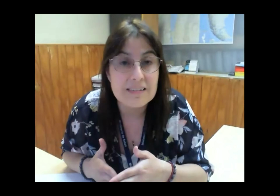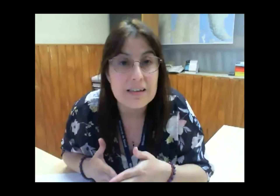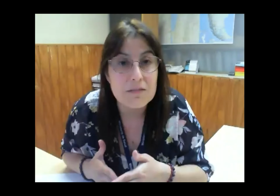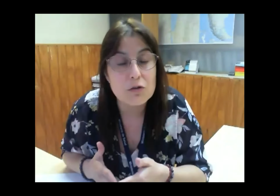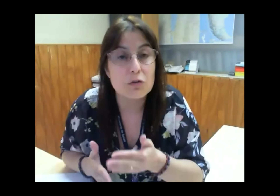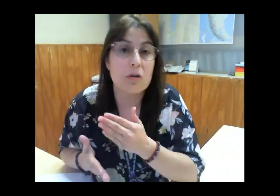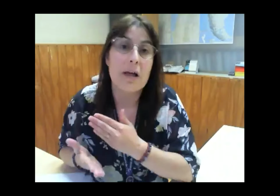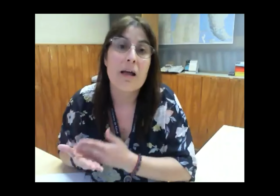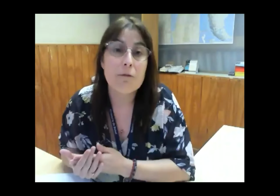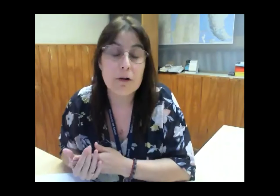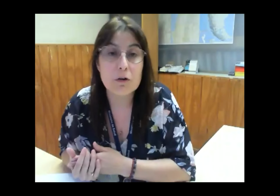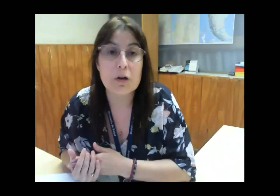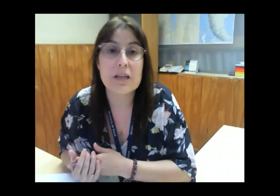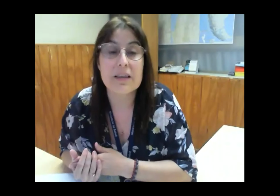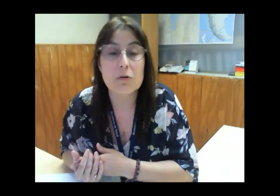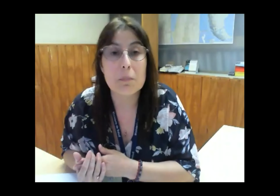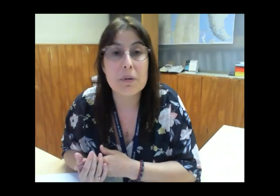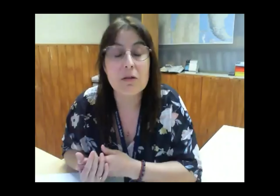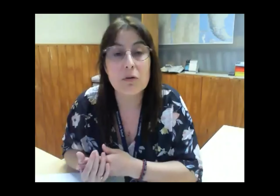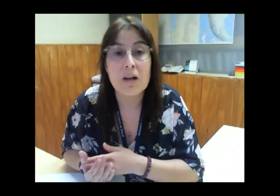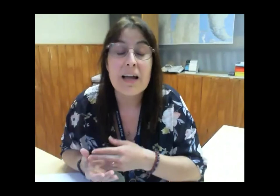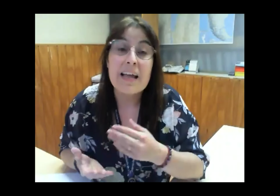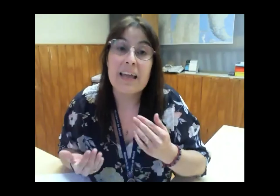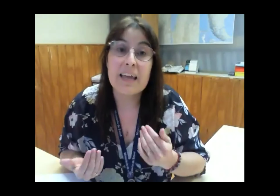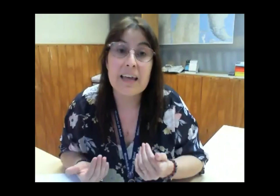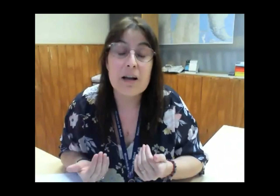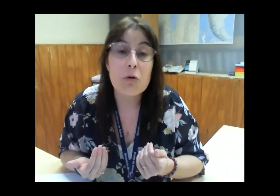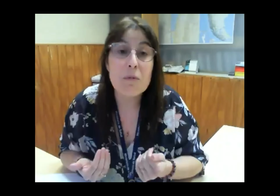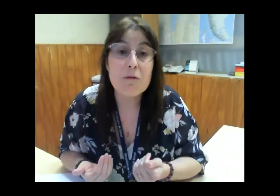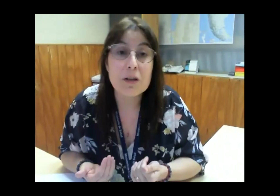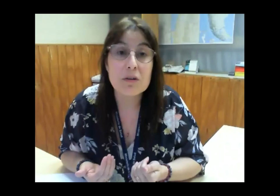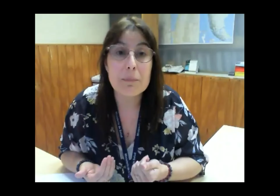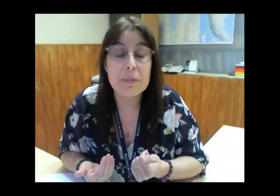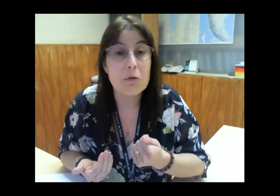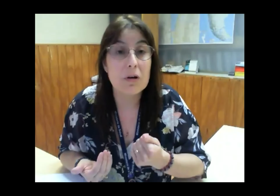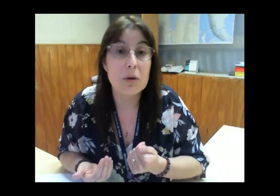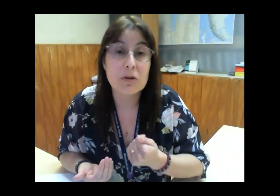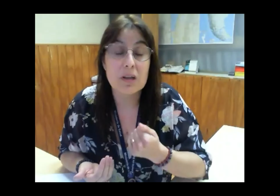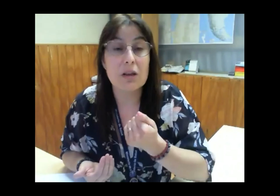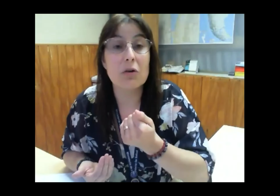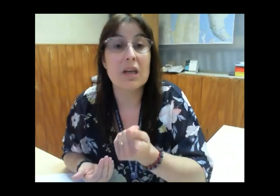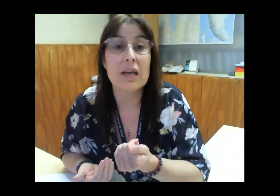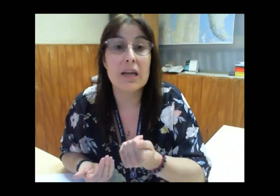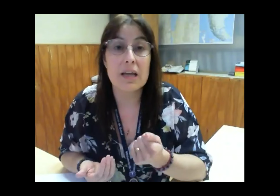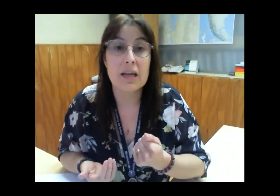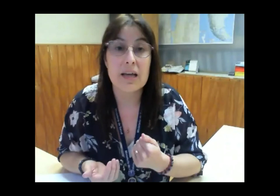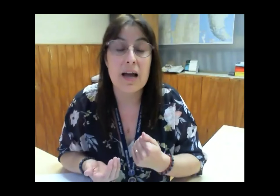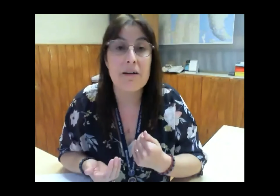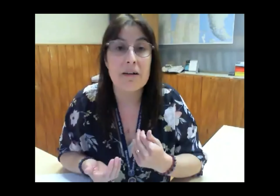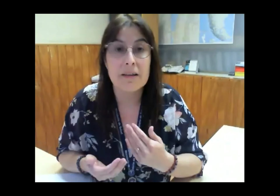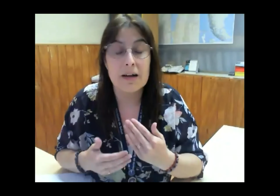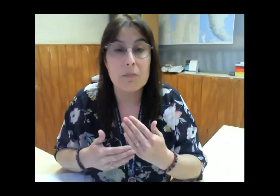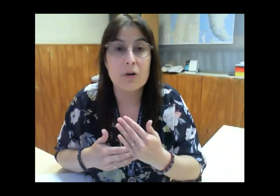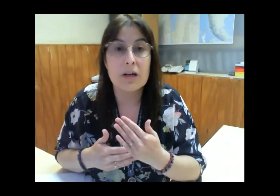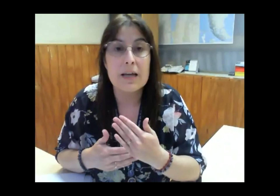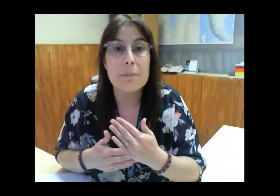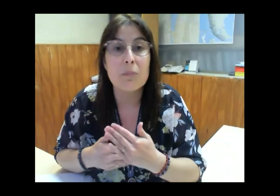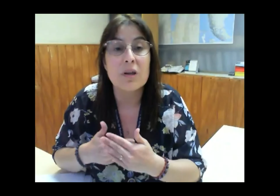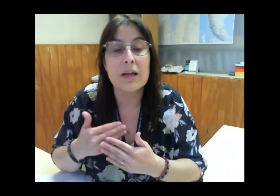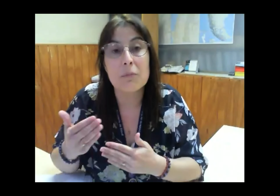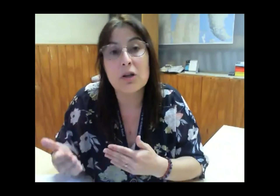de servicios fueron los interrumpidos. Lo hemos visto también cuando hemos tenido que,